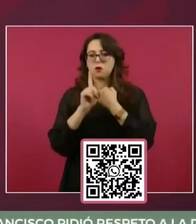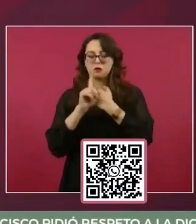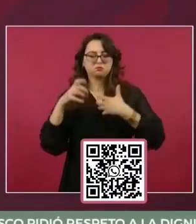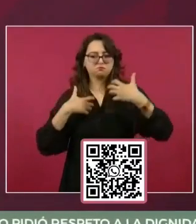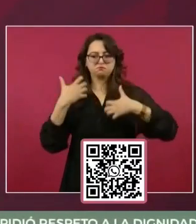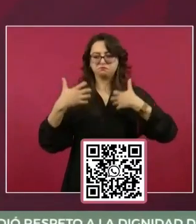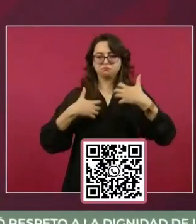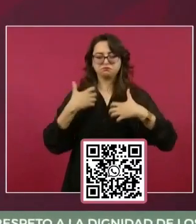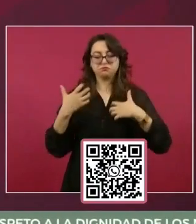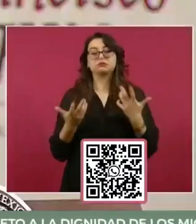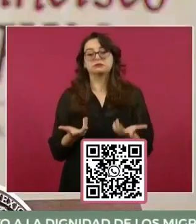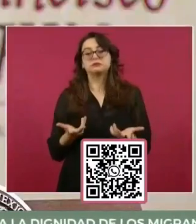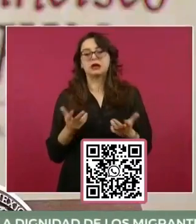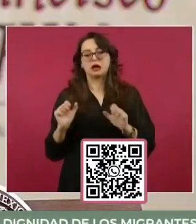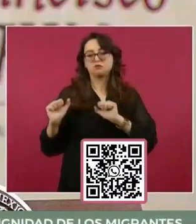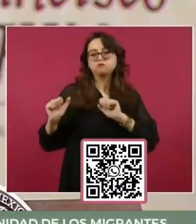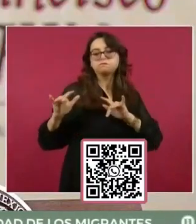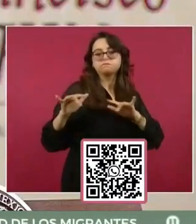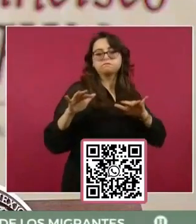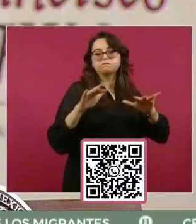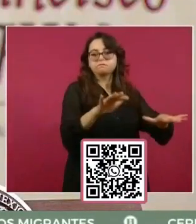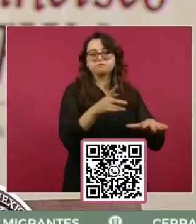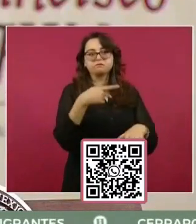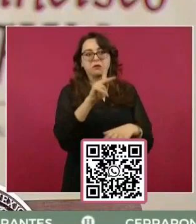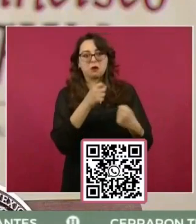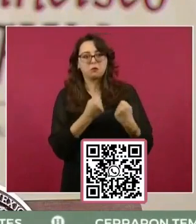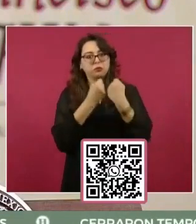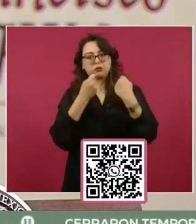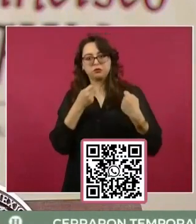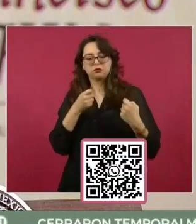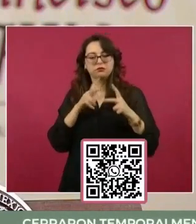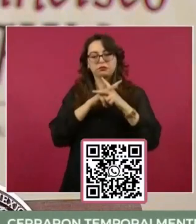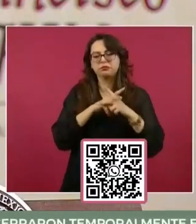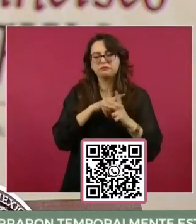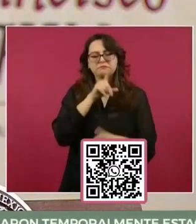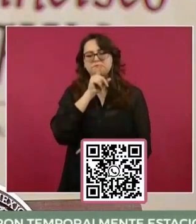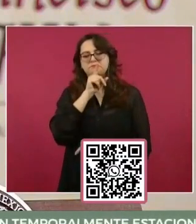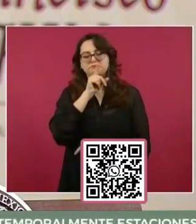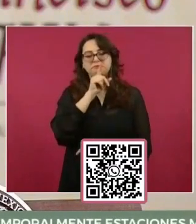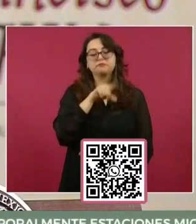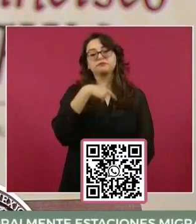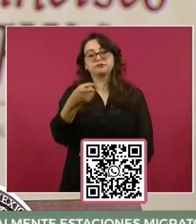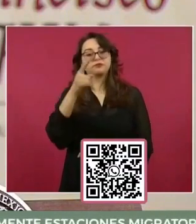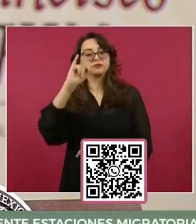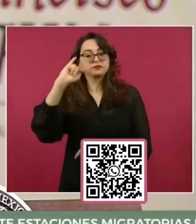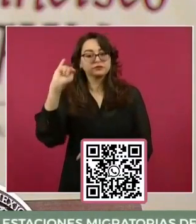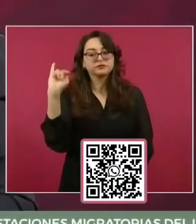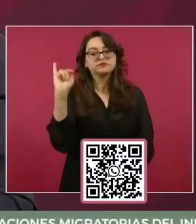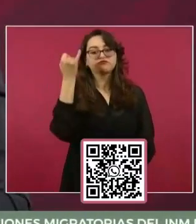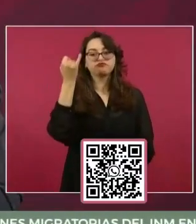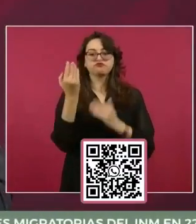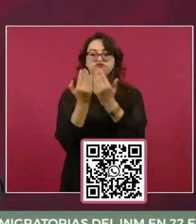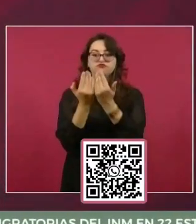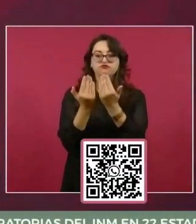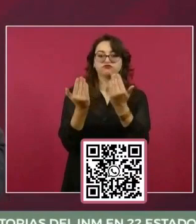O sea, sí hay flujo, pero no se dio alguna confrontación. Tijuana, Baja California, entre los muros divisorios de México y Estados